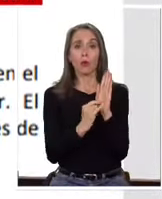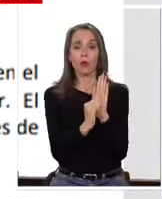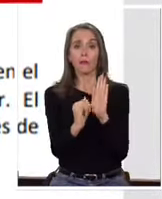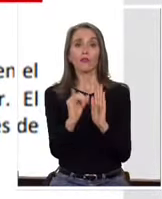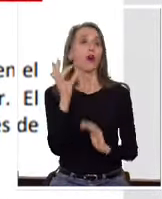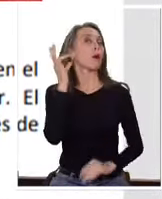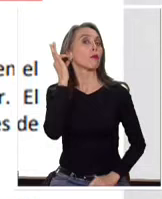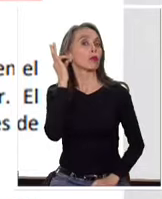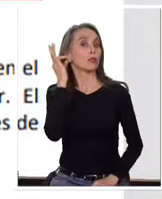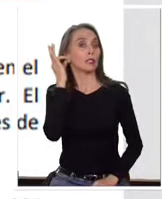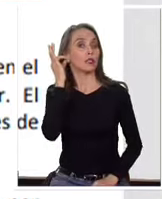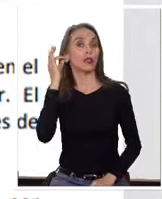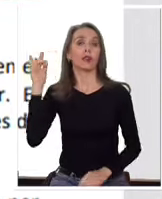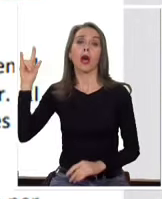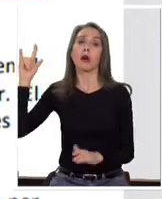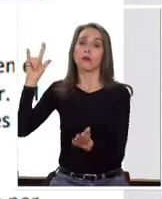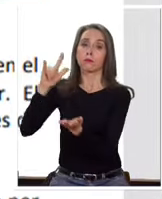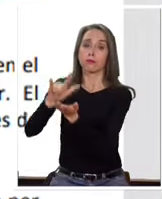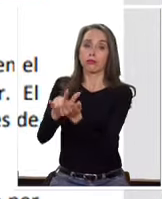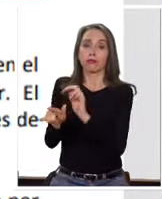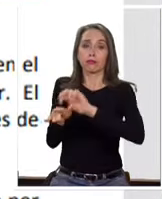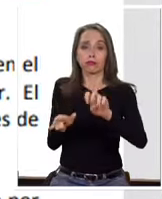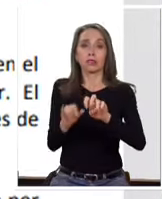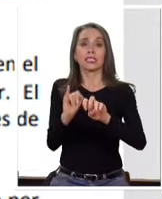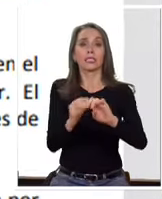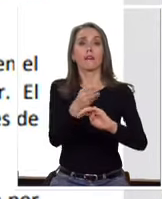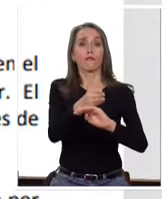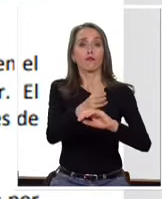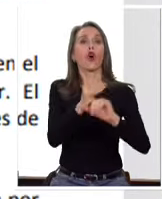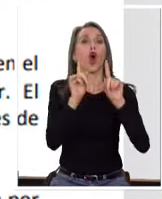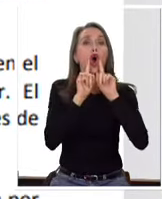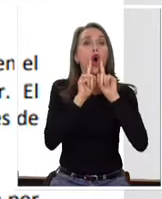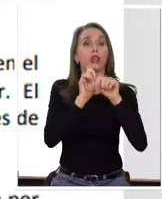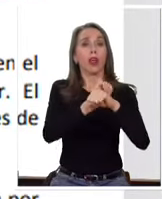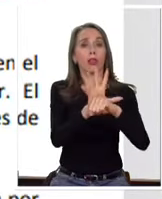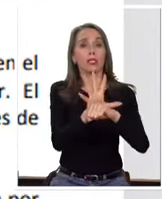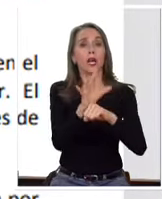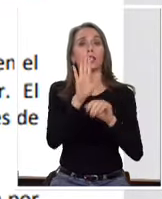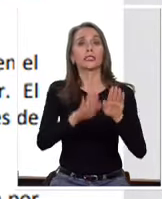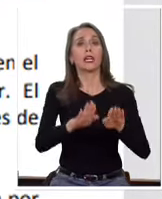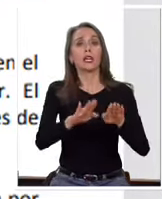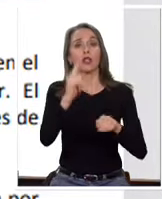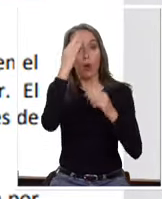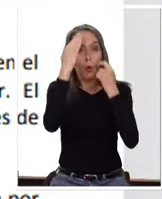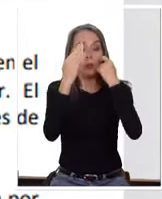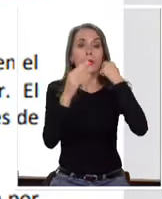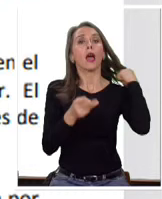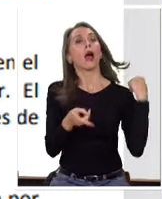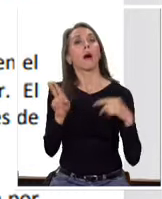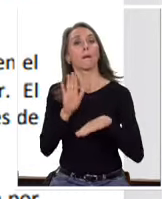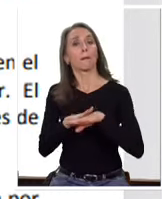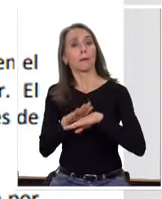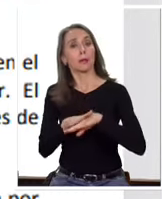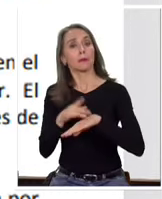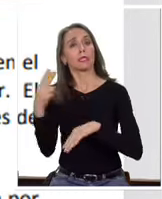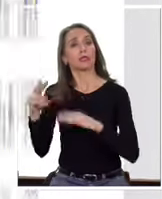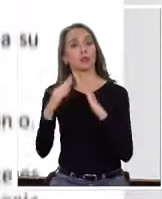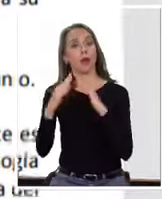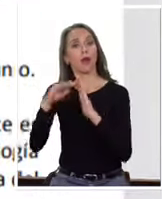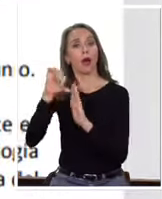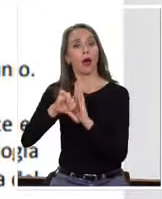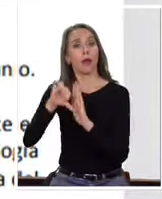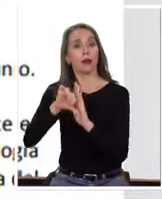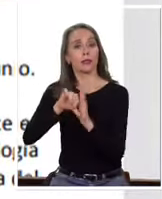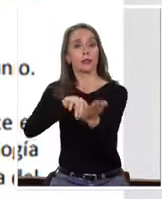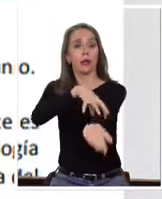la mujer, una vez que llegó a Chile, sí fue a un hotel sanitario, pero solo por un día, ya que le permitieron cumplir cuarentena en su casa